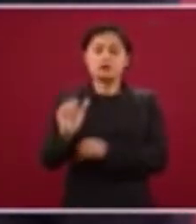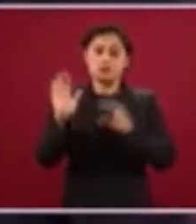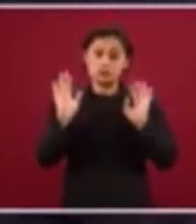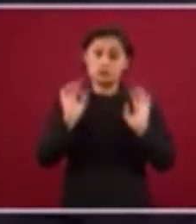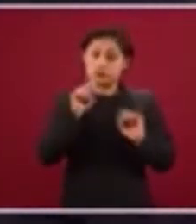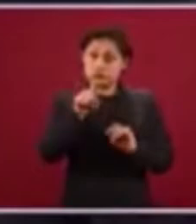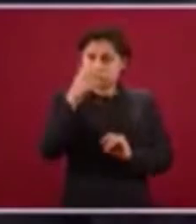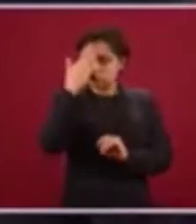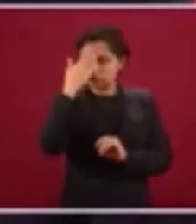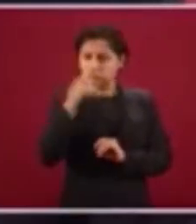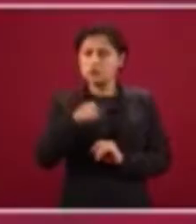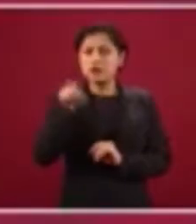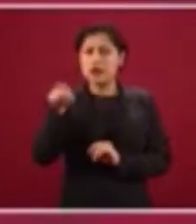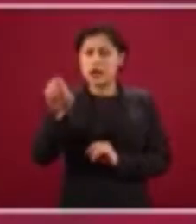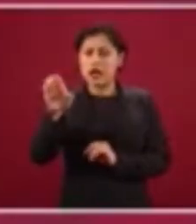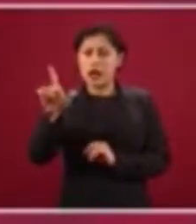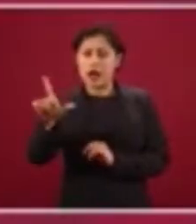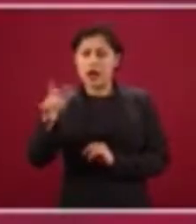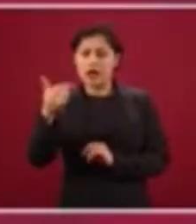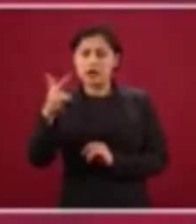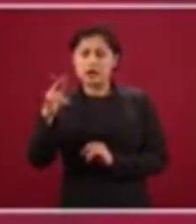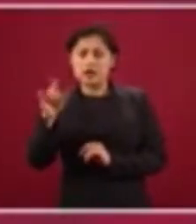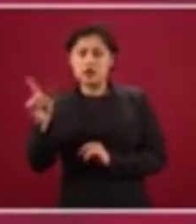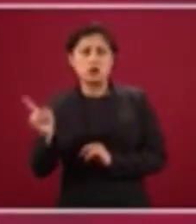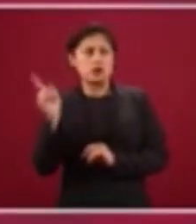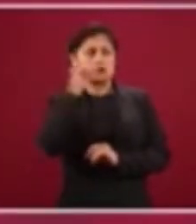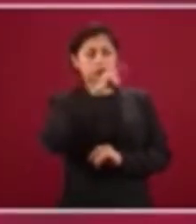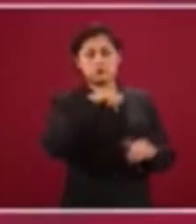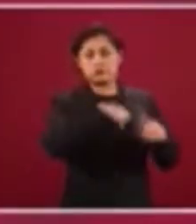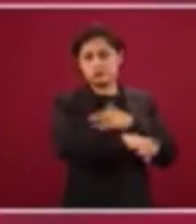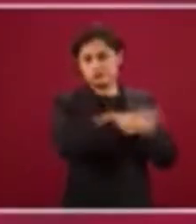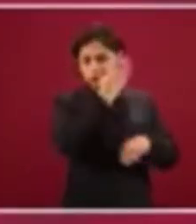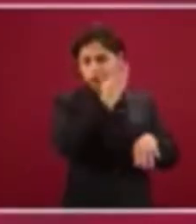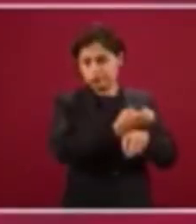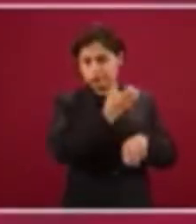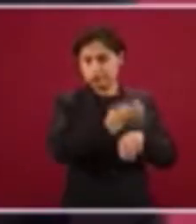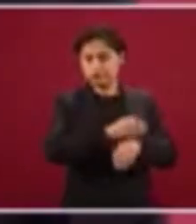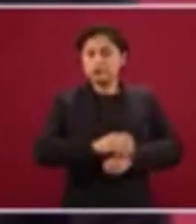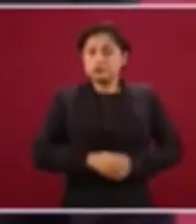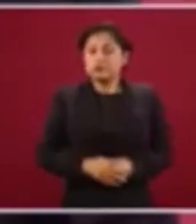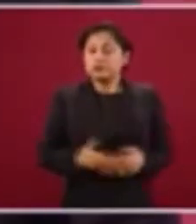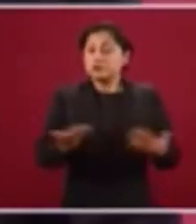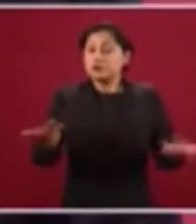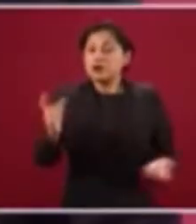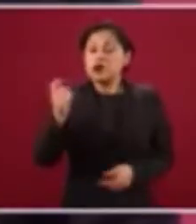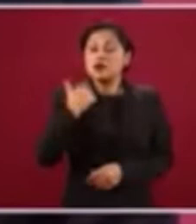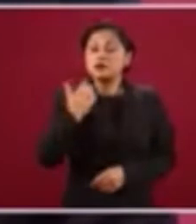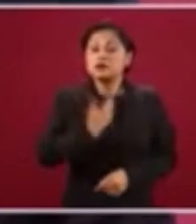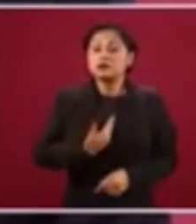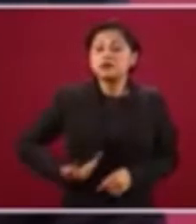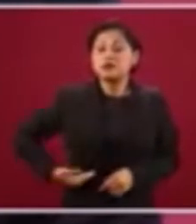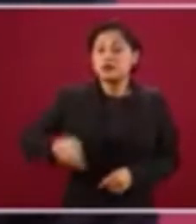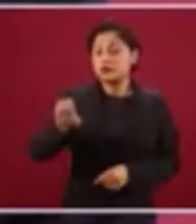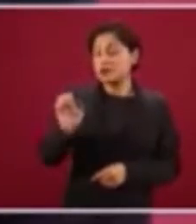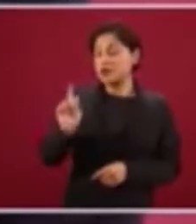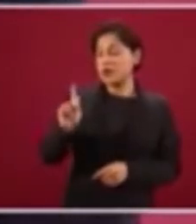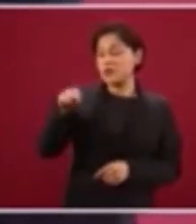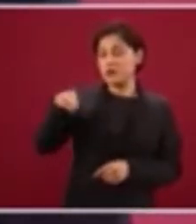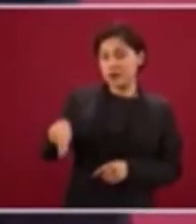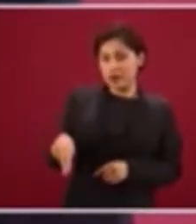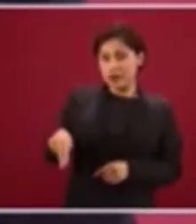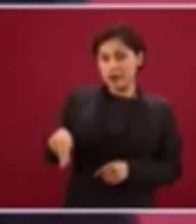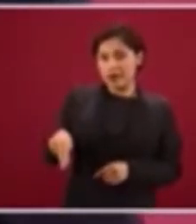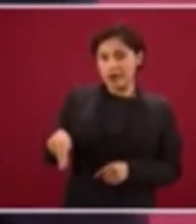de el expresidente Peña, pues lo de